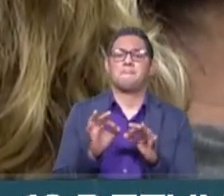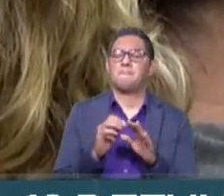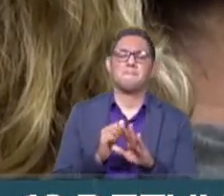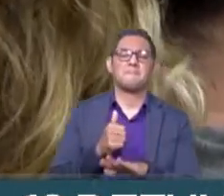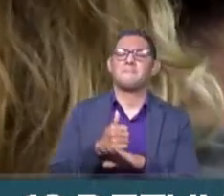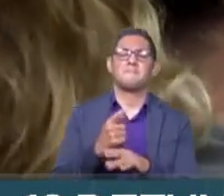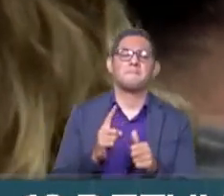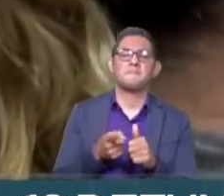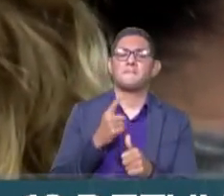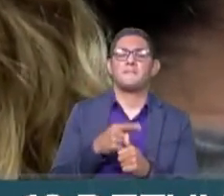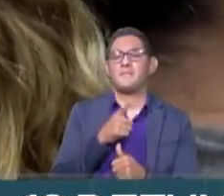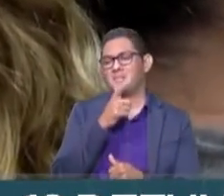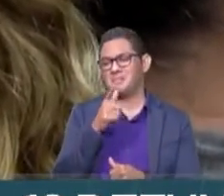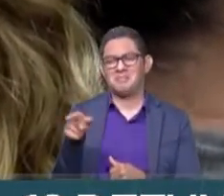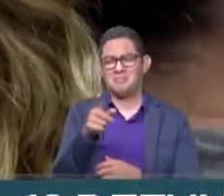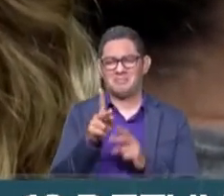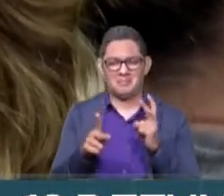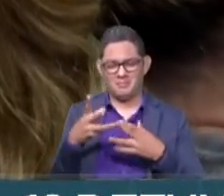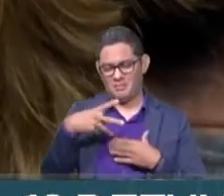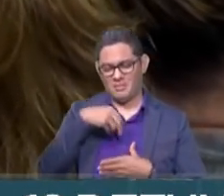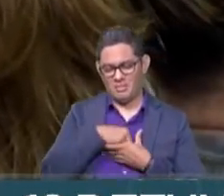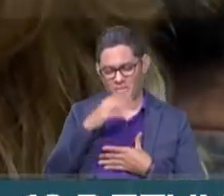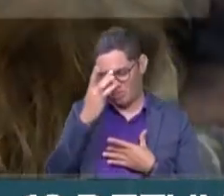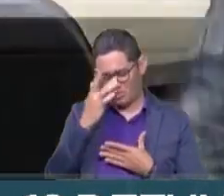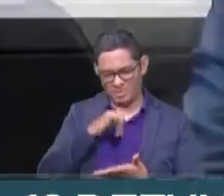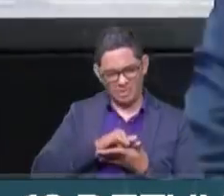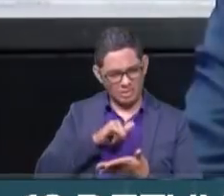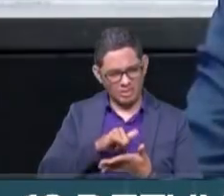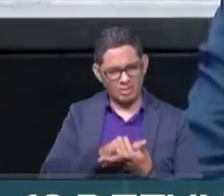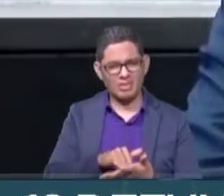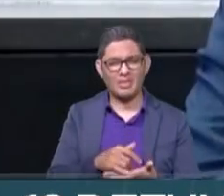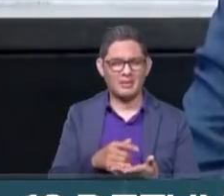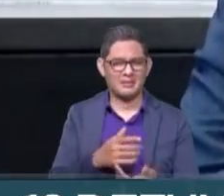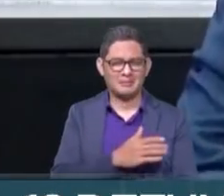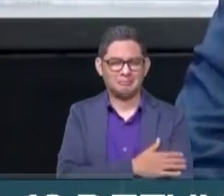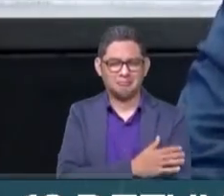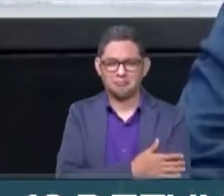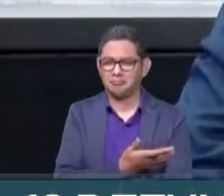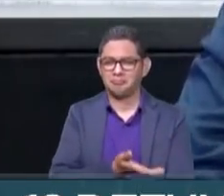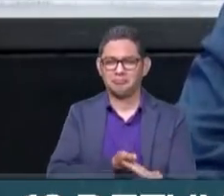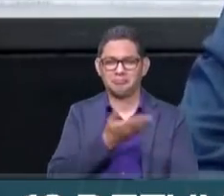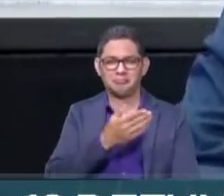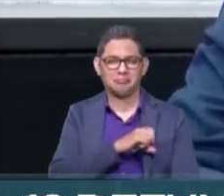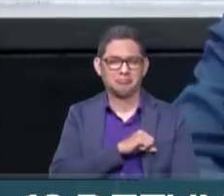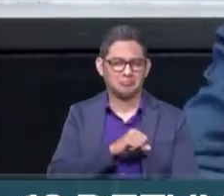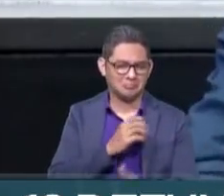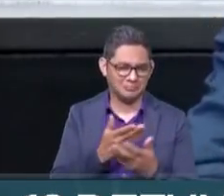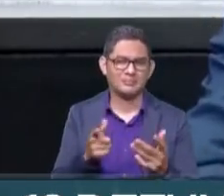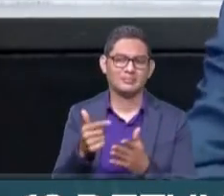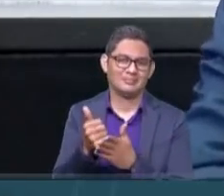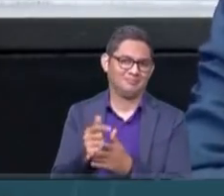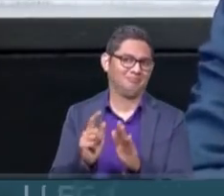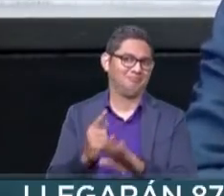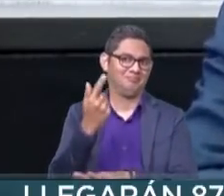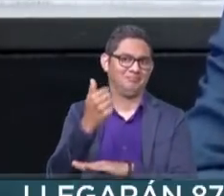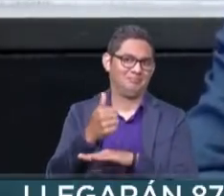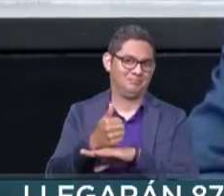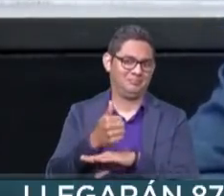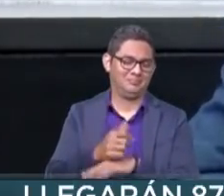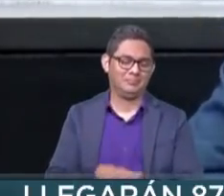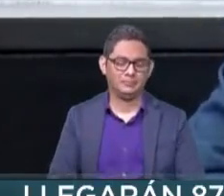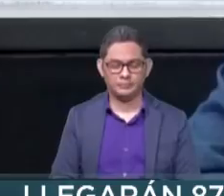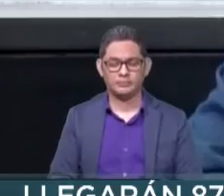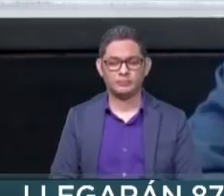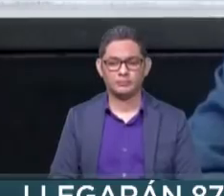con diagnóstico de enfermedades crónicas no transmisibles. Las ventajas de esta